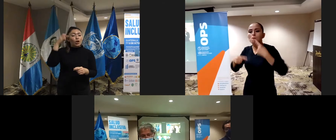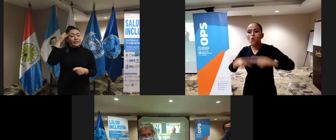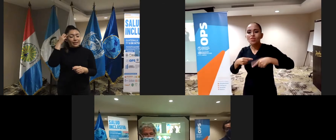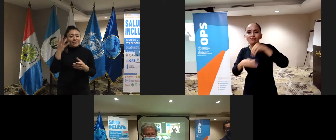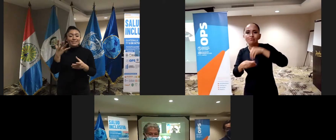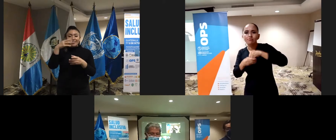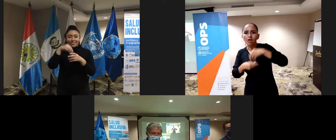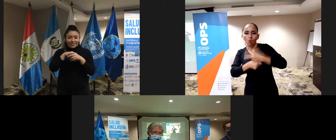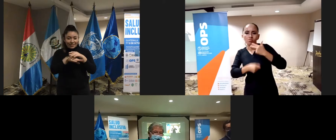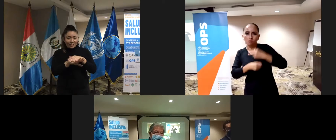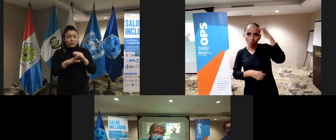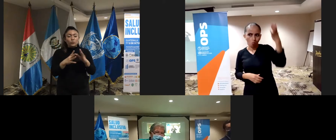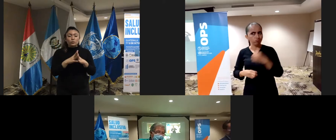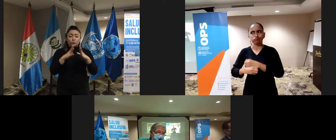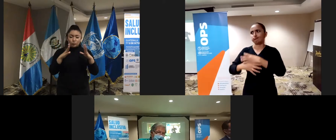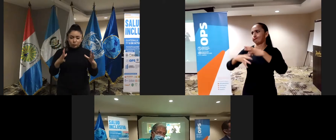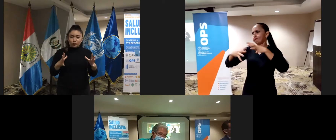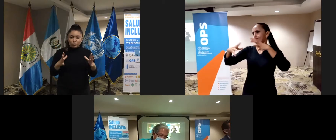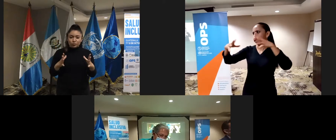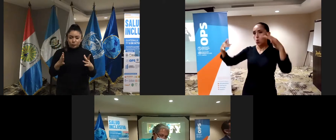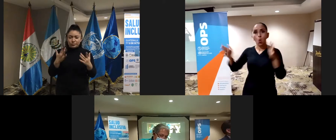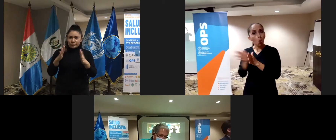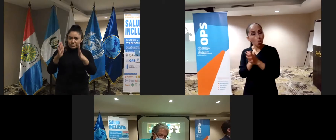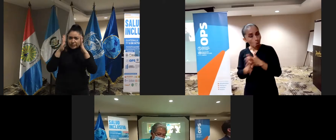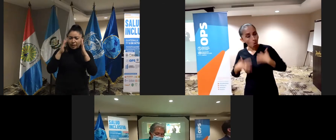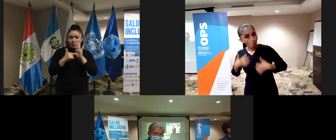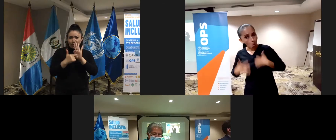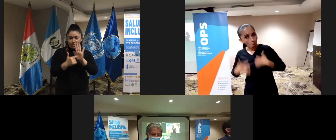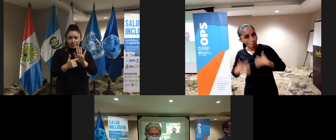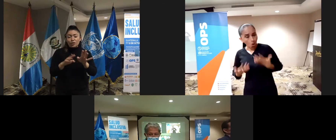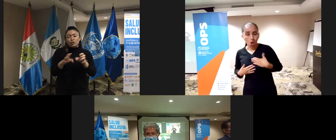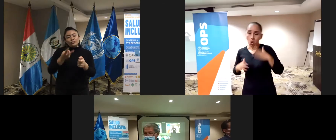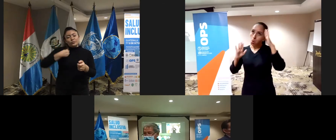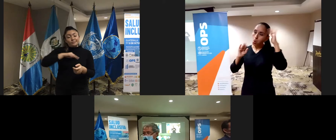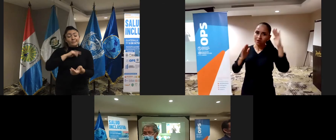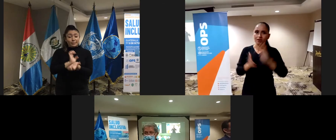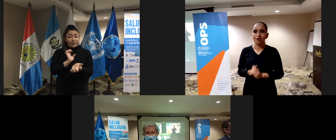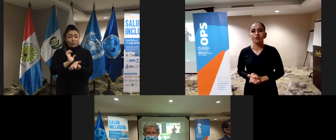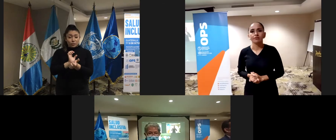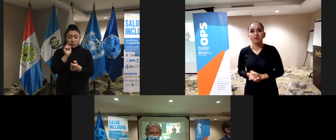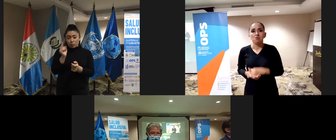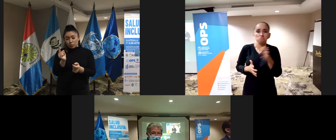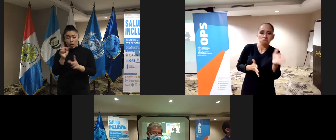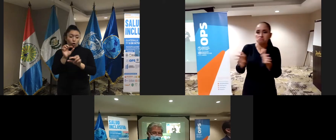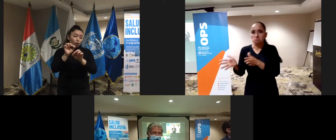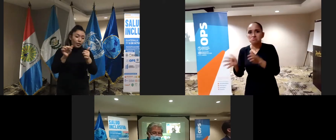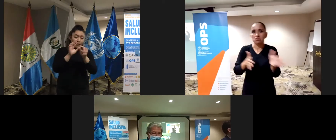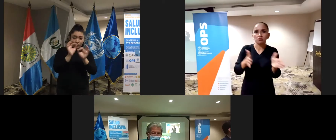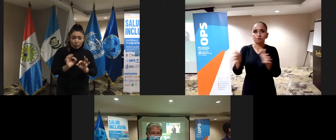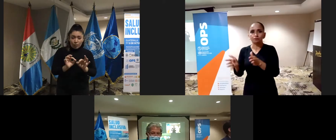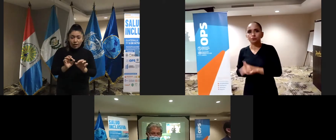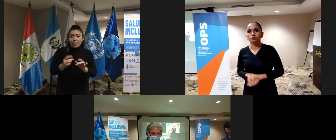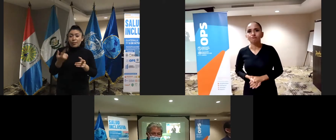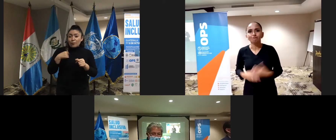internas son bastante llamativas. Nosotros esperamos que de una u otra manera, además